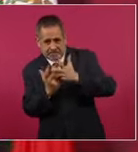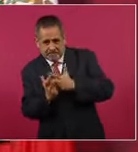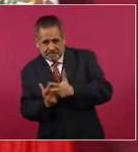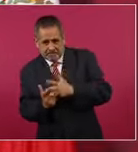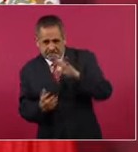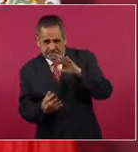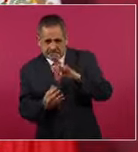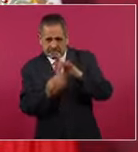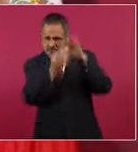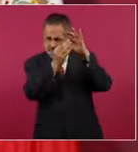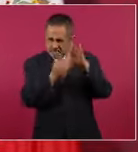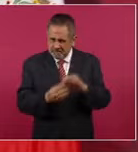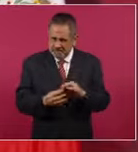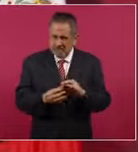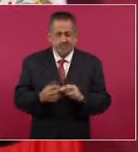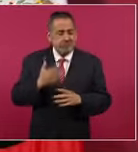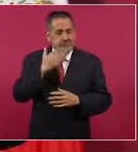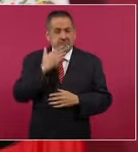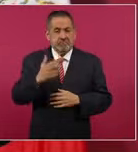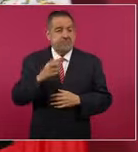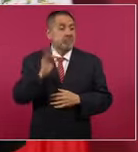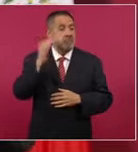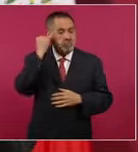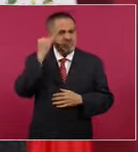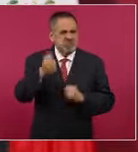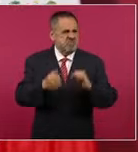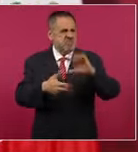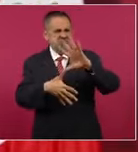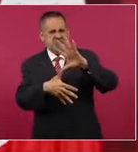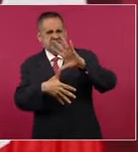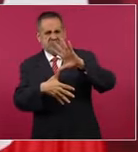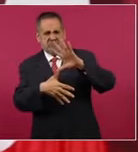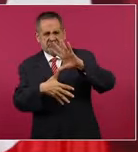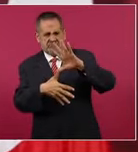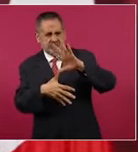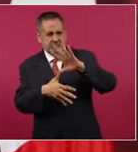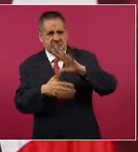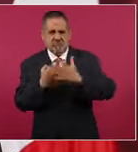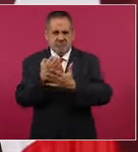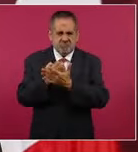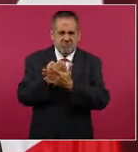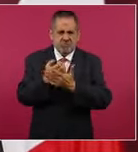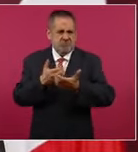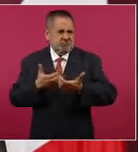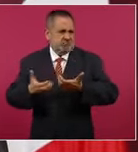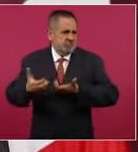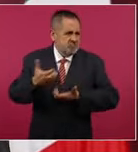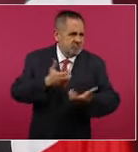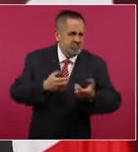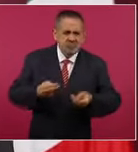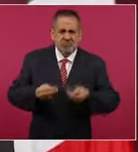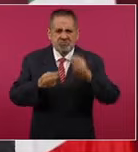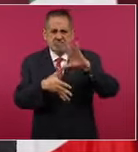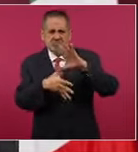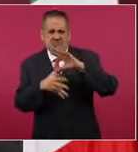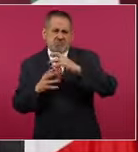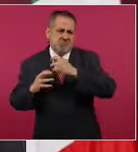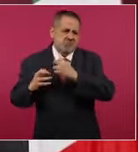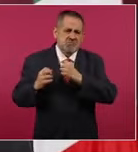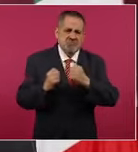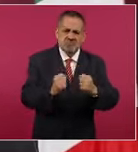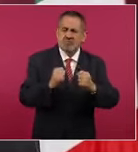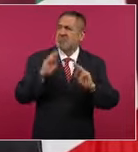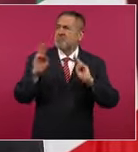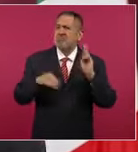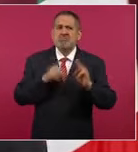Y se convierte América en el continente económico, comercial, más fuerte del